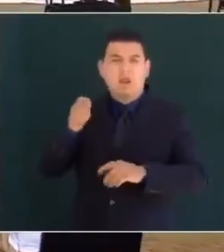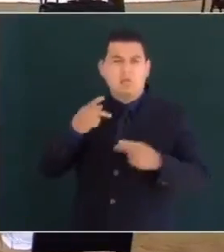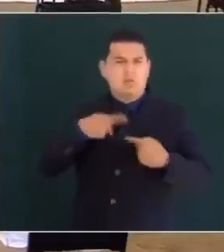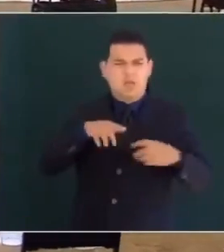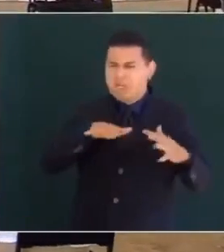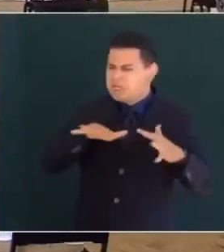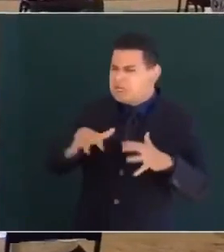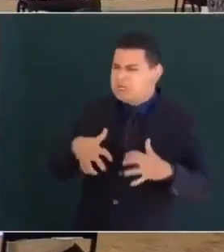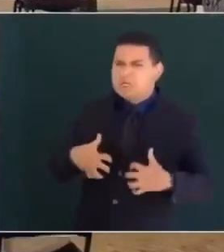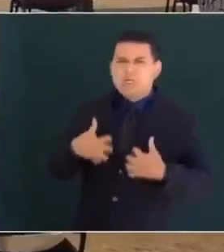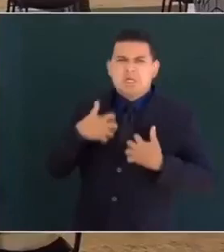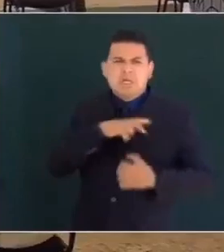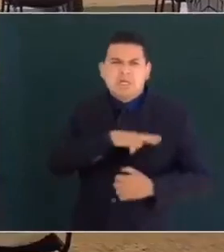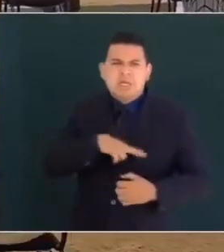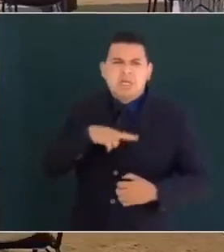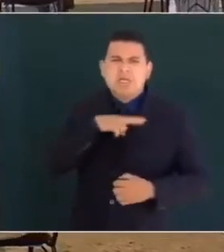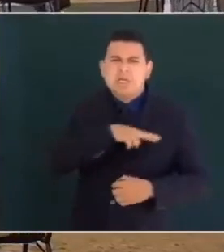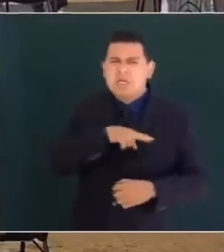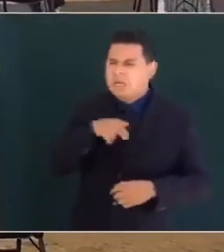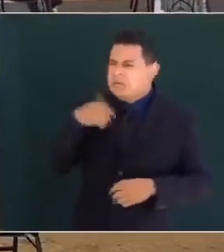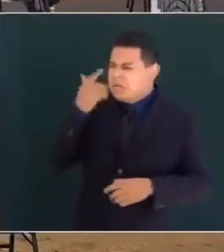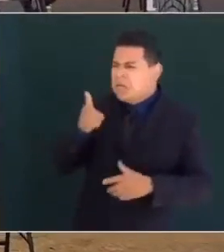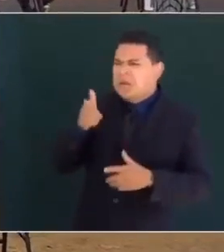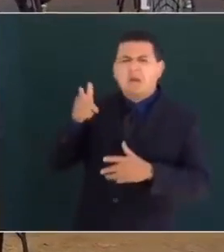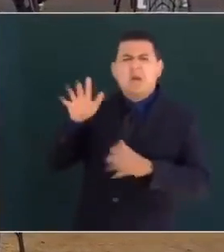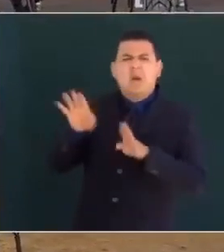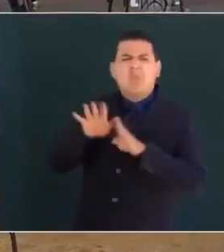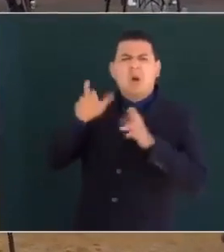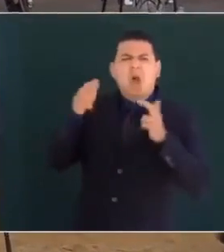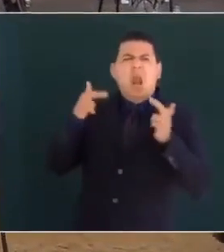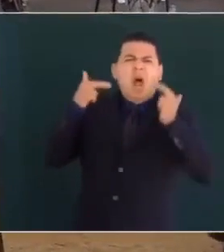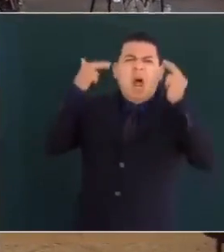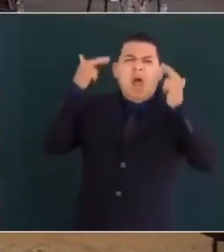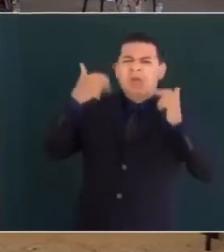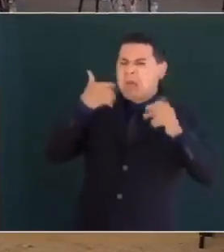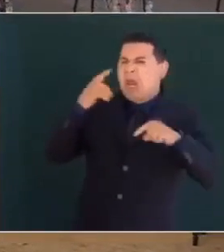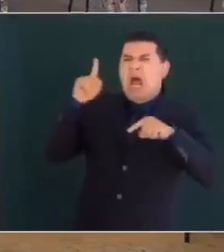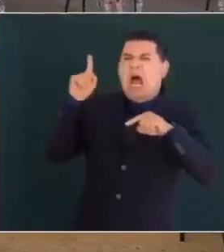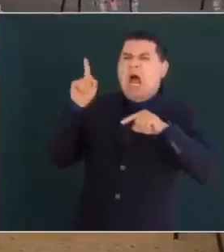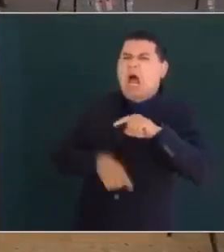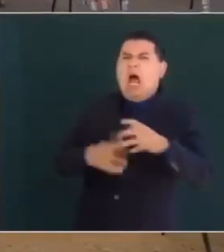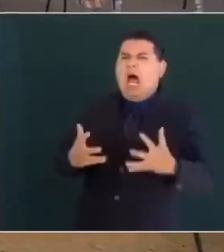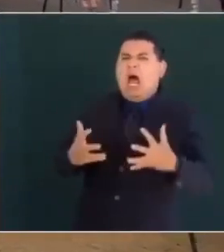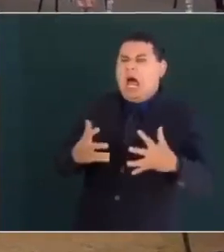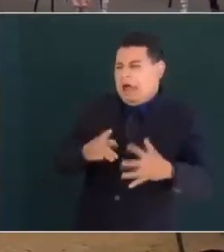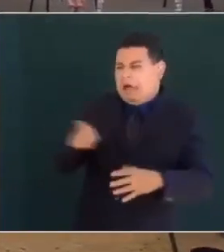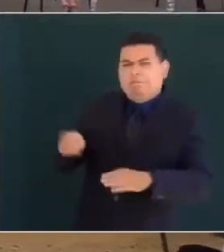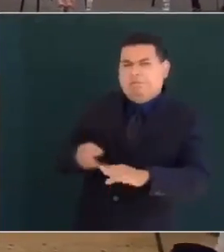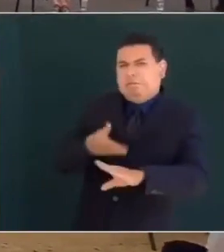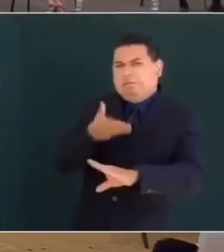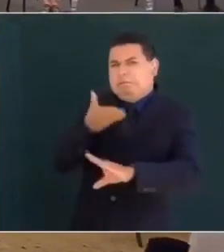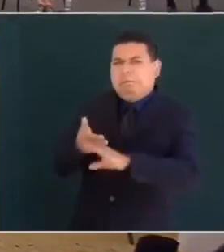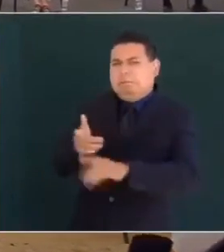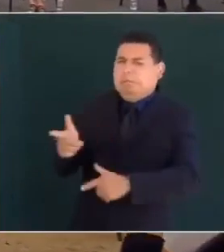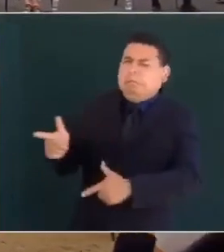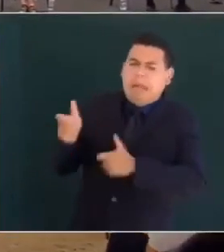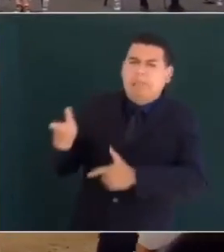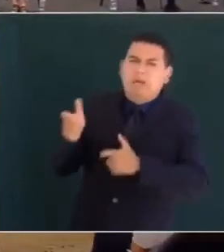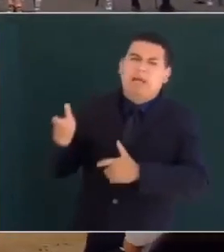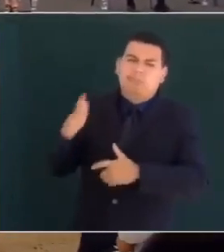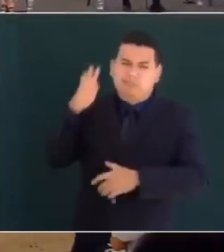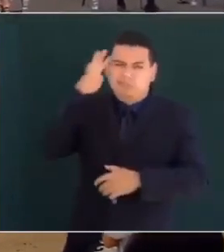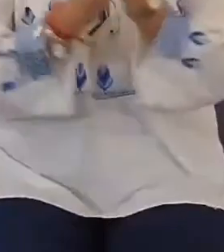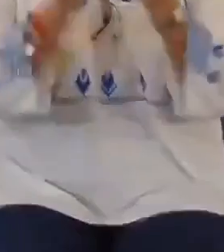Cuilapam, Oaxaca, el presidente dio inicio a las celebraciones por los 200 años de independencia de México, acompañado de